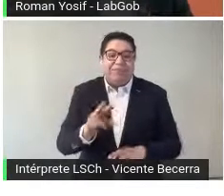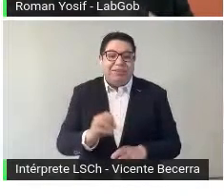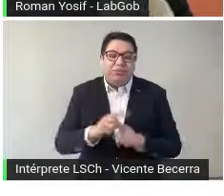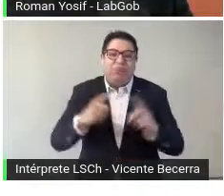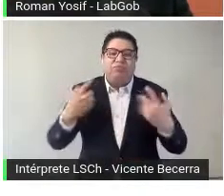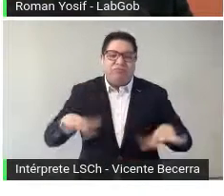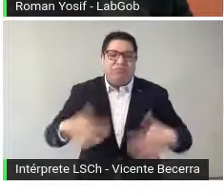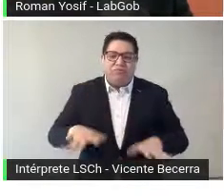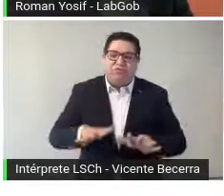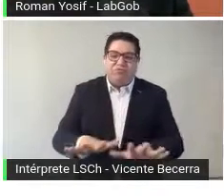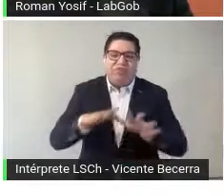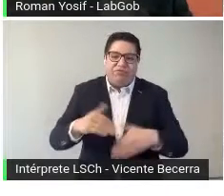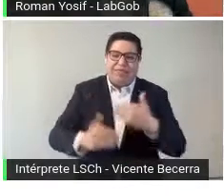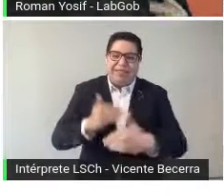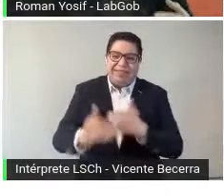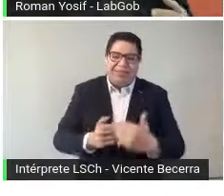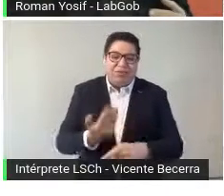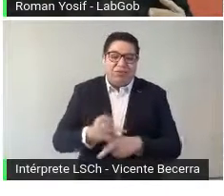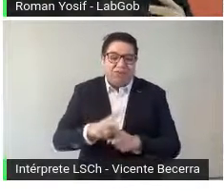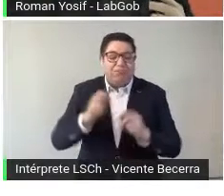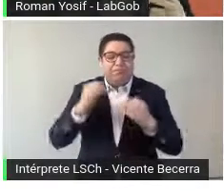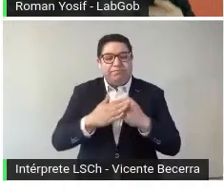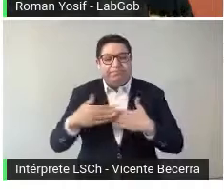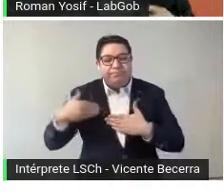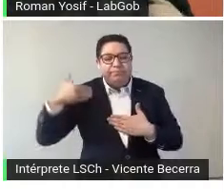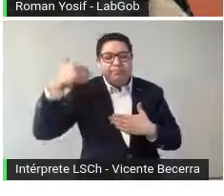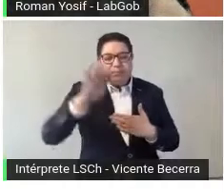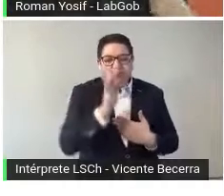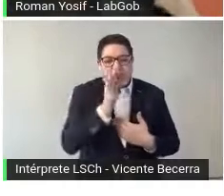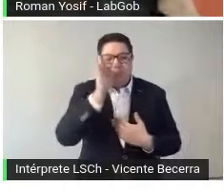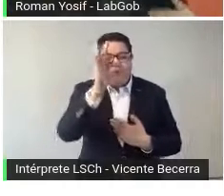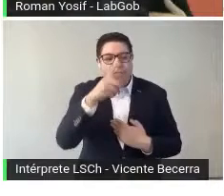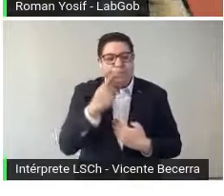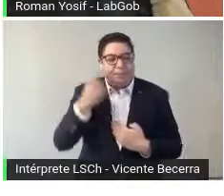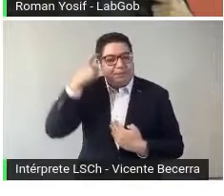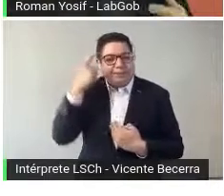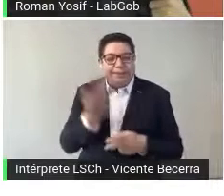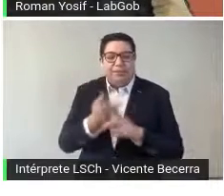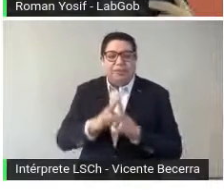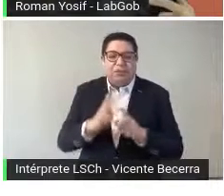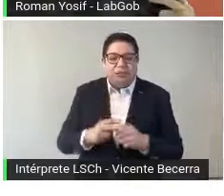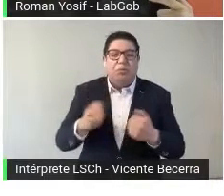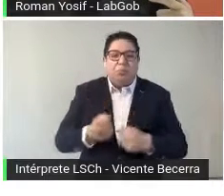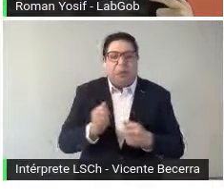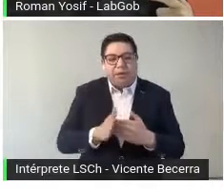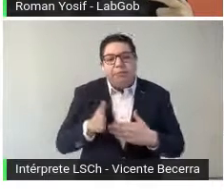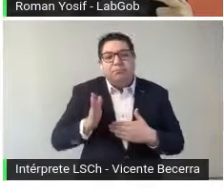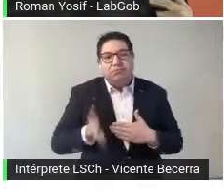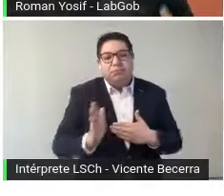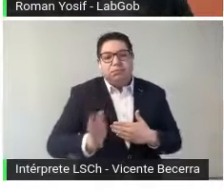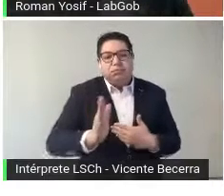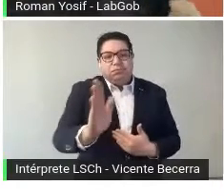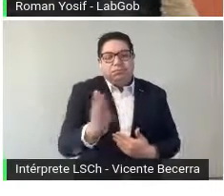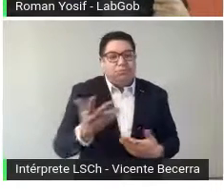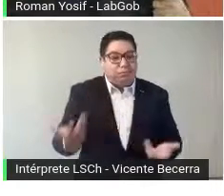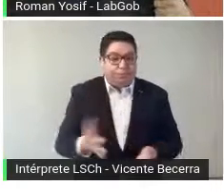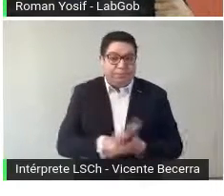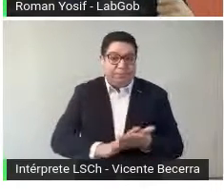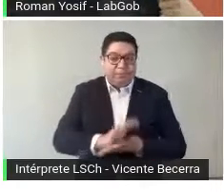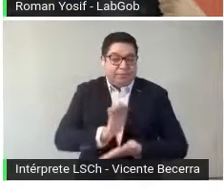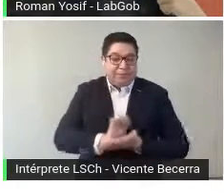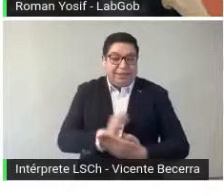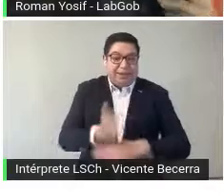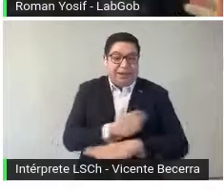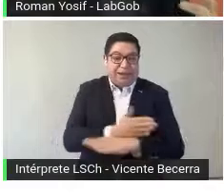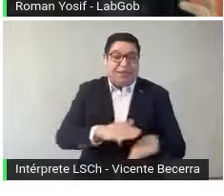seguir construyéndolo entre todos, mira hacia adelante en cómo hacemos sostenible las transformaciones del Estado. Como decíamos al